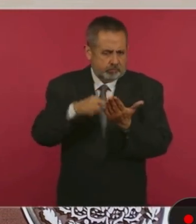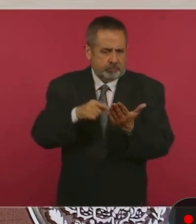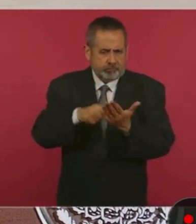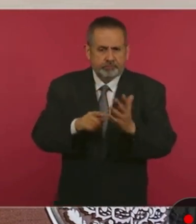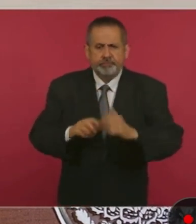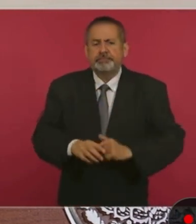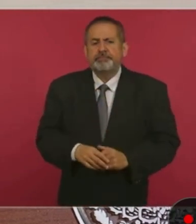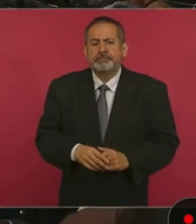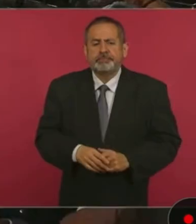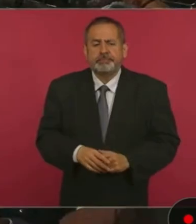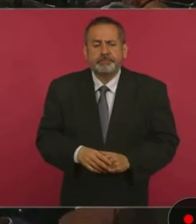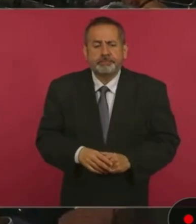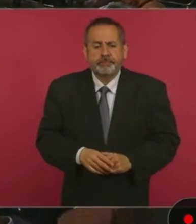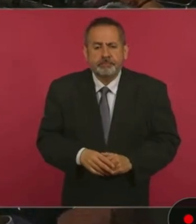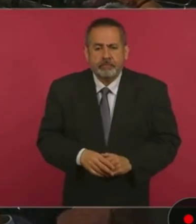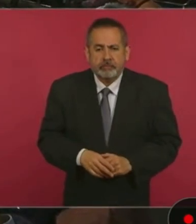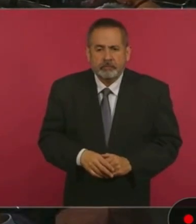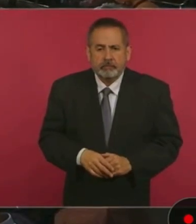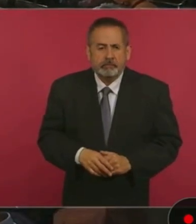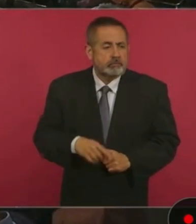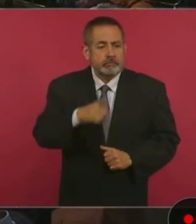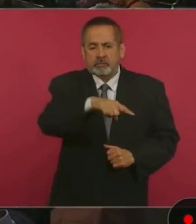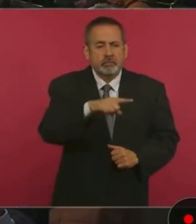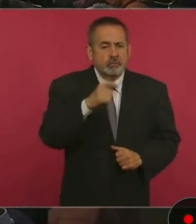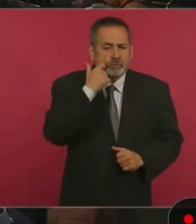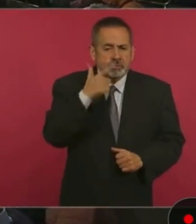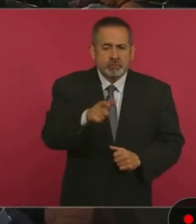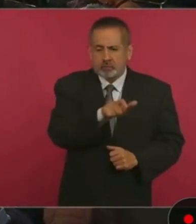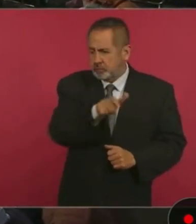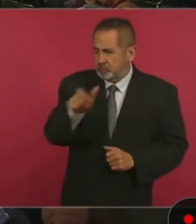que no quieren pagar,